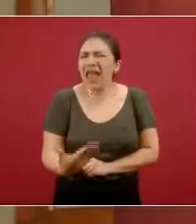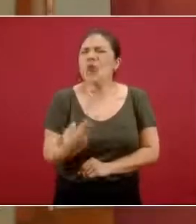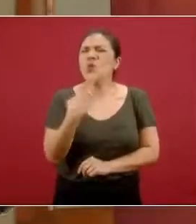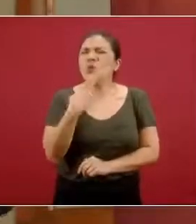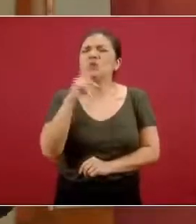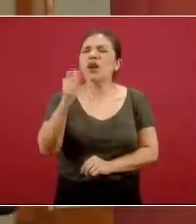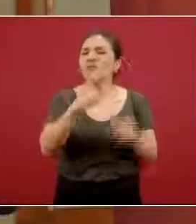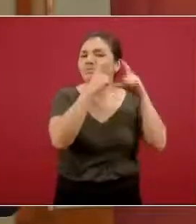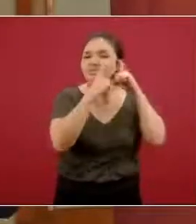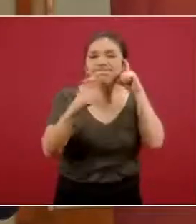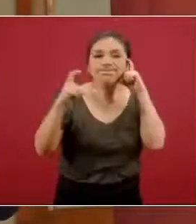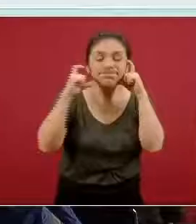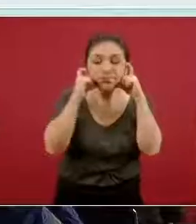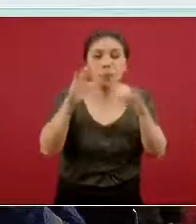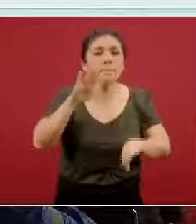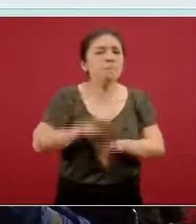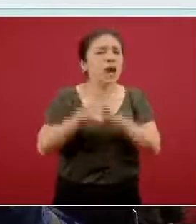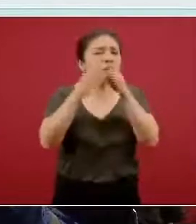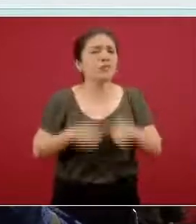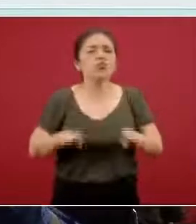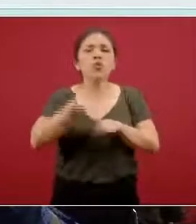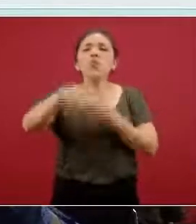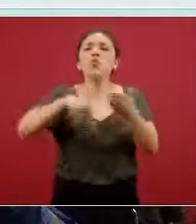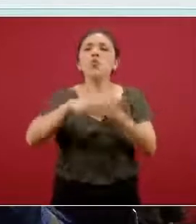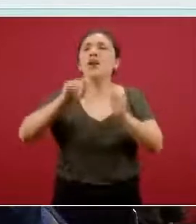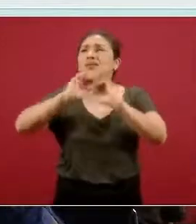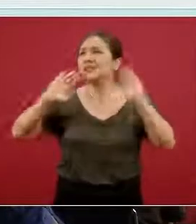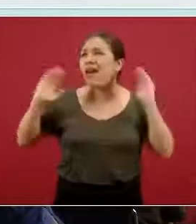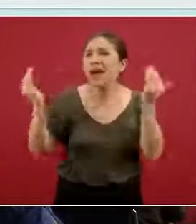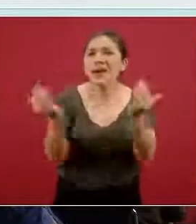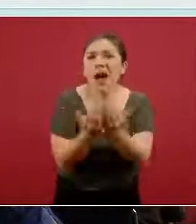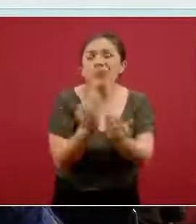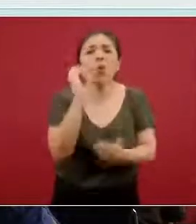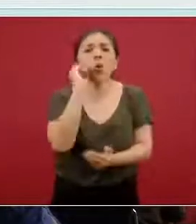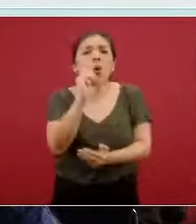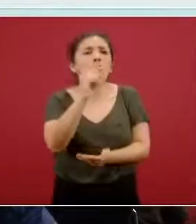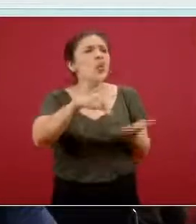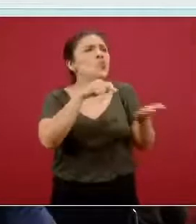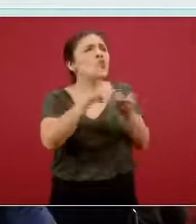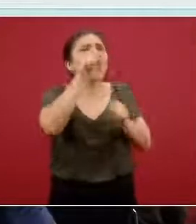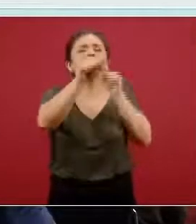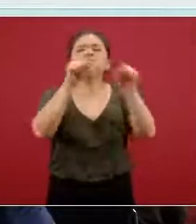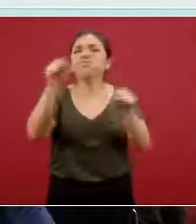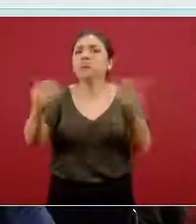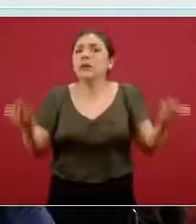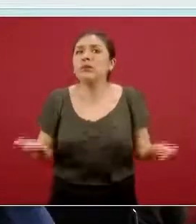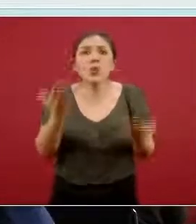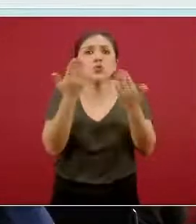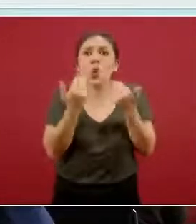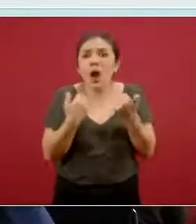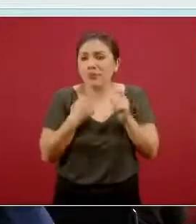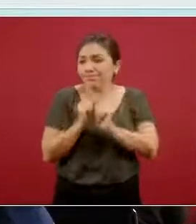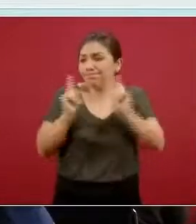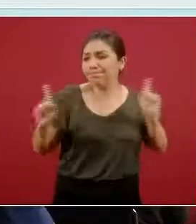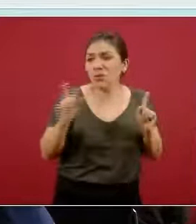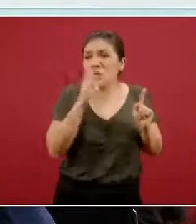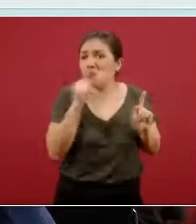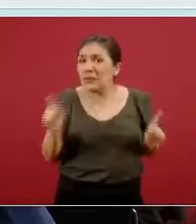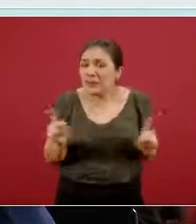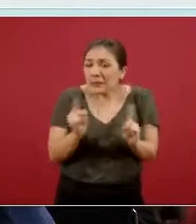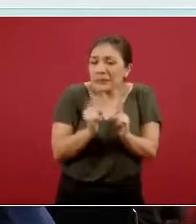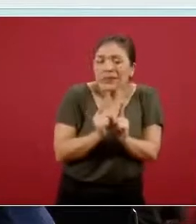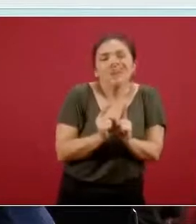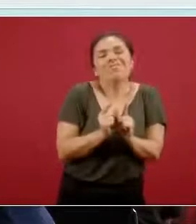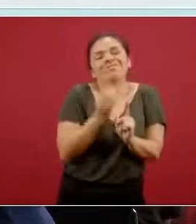cubrebocas, sobre todo en los espacios públicos cerrados o en aquellos lugares donde precisamente no podamos guardar la